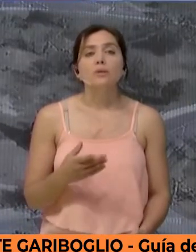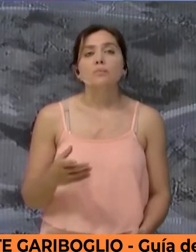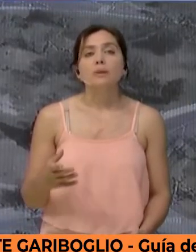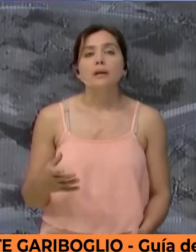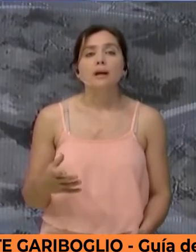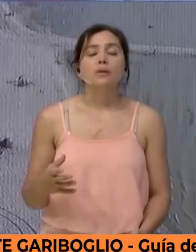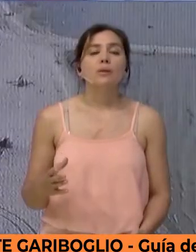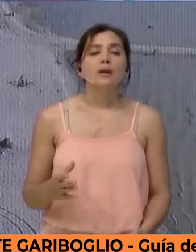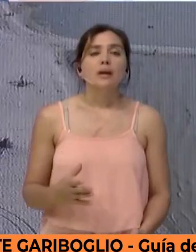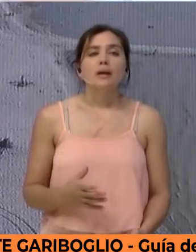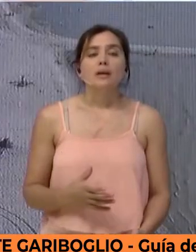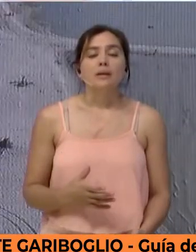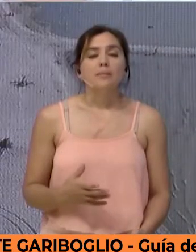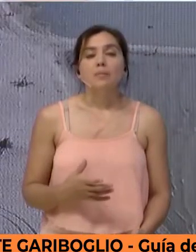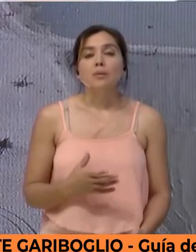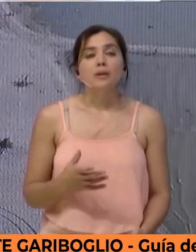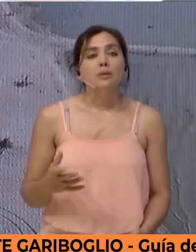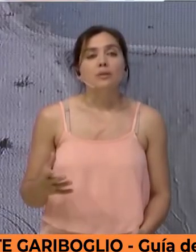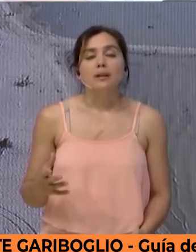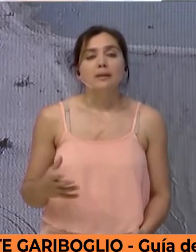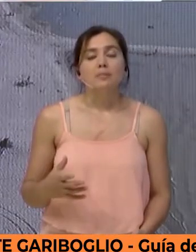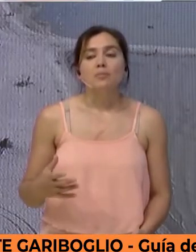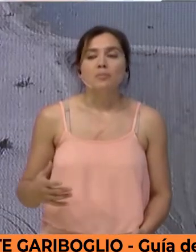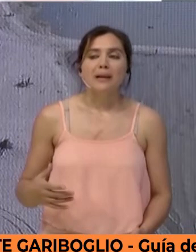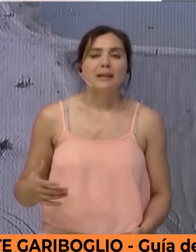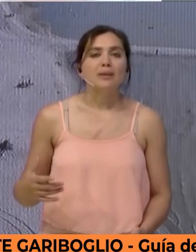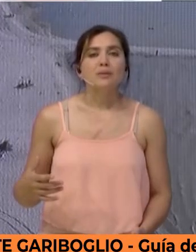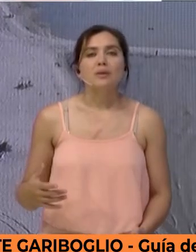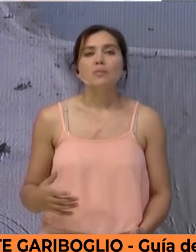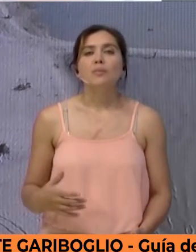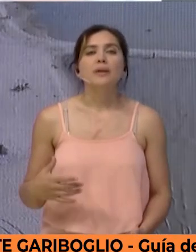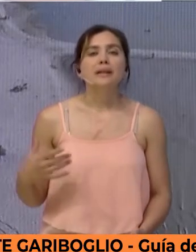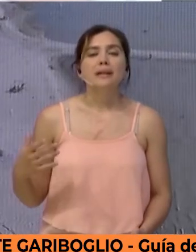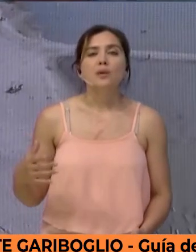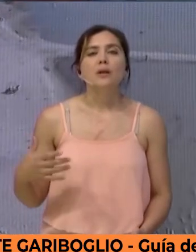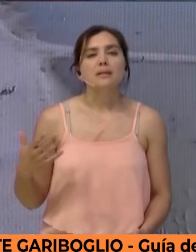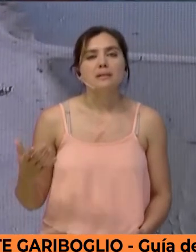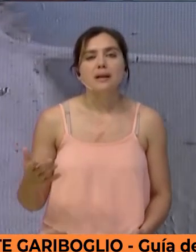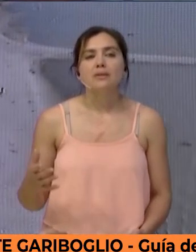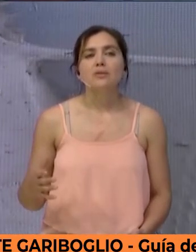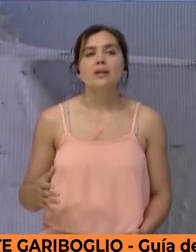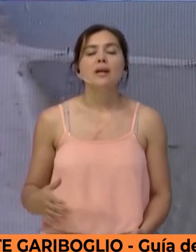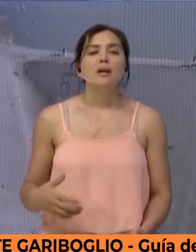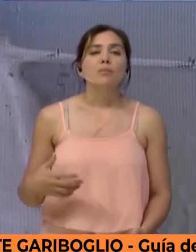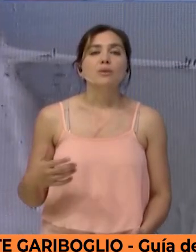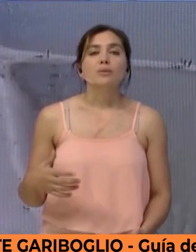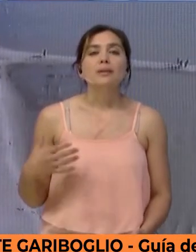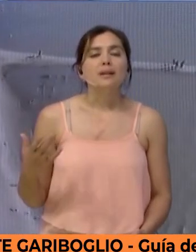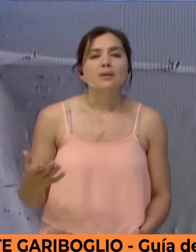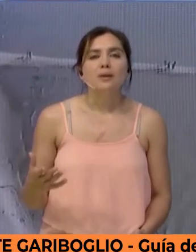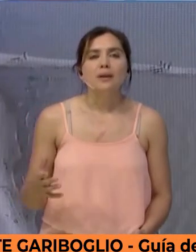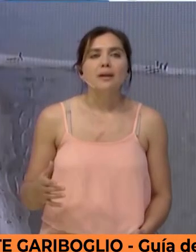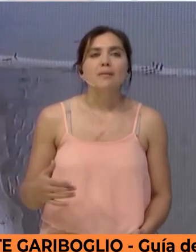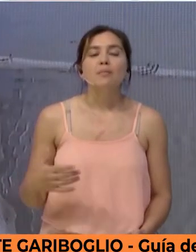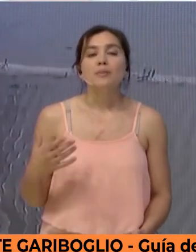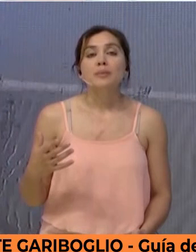con todo lo que ello implica, ¿no? Hemos visto hasta inclusive grupos muy grandes de escuelas acercándose, bueno,